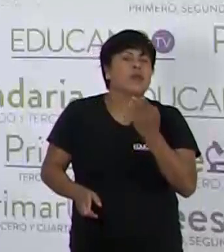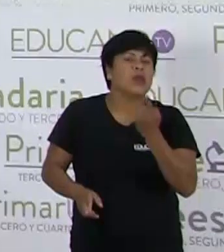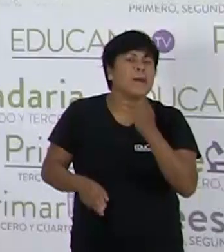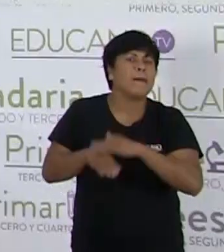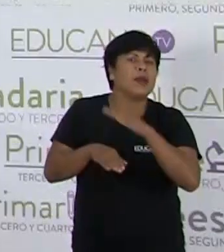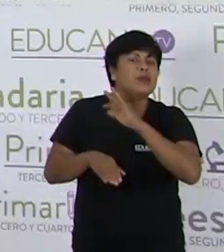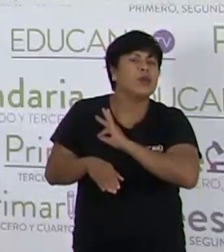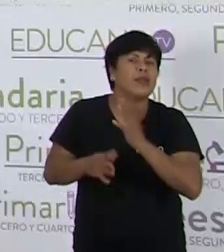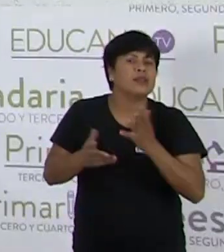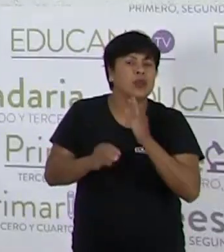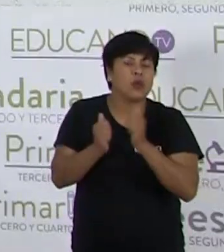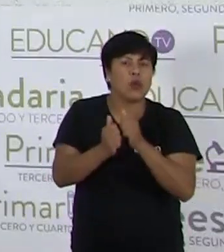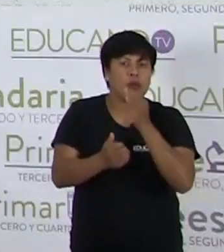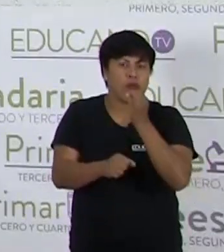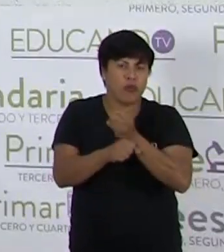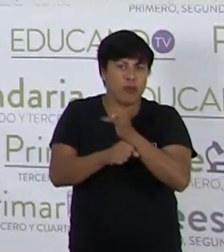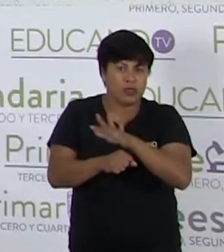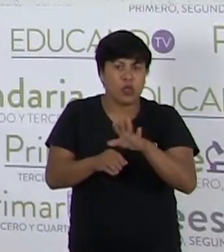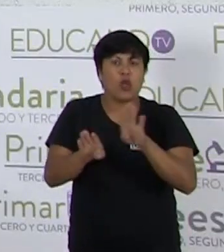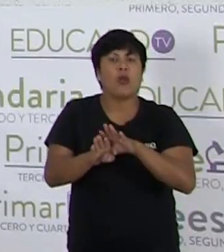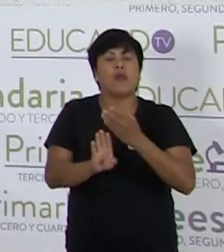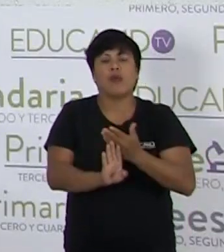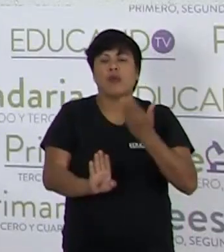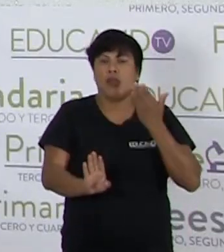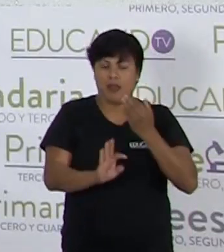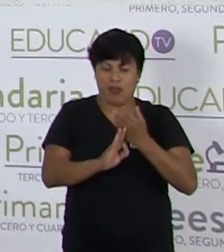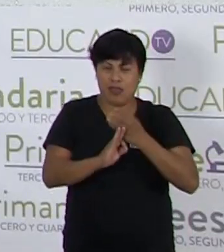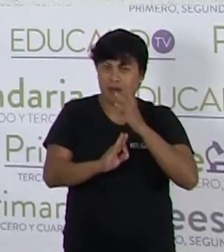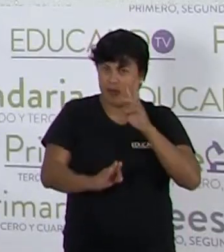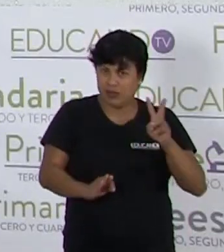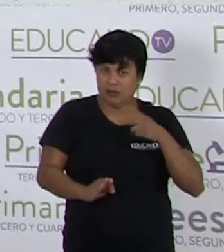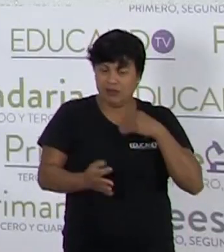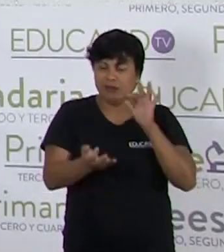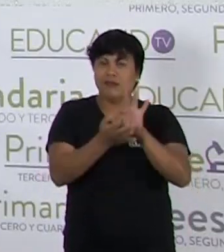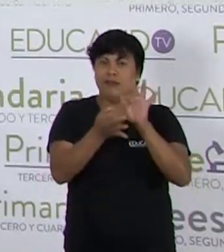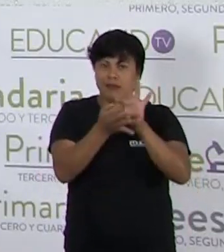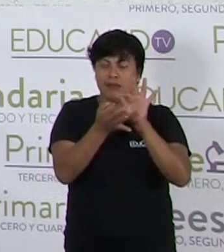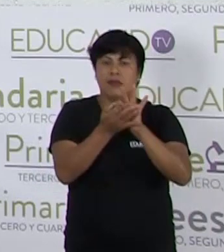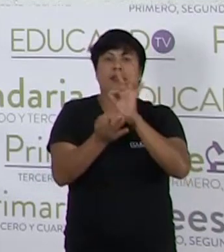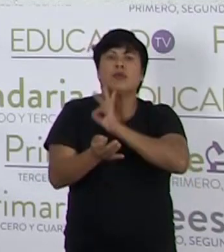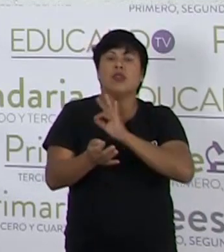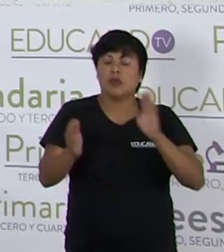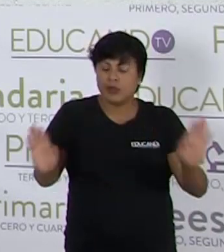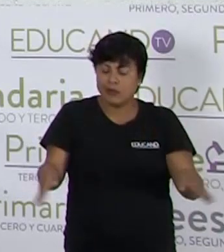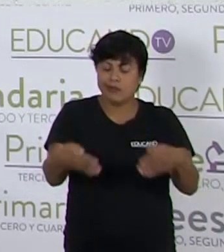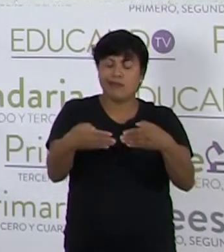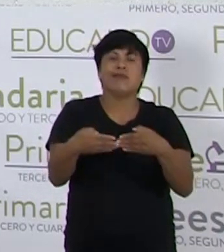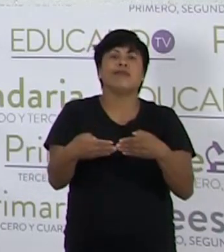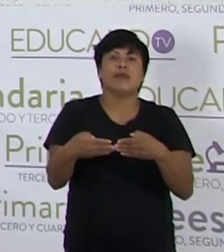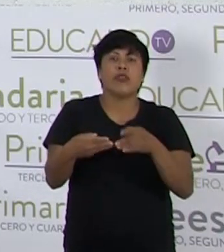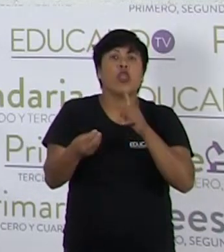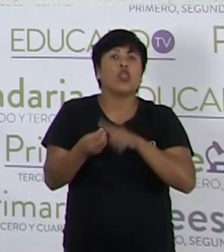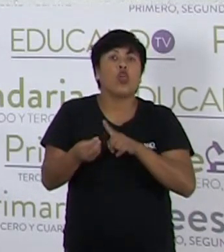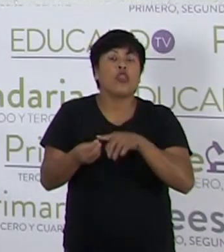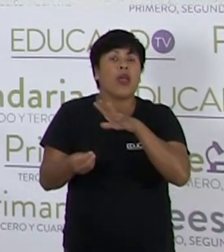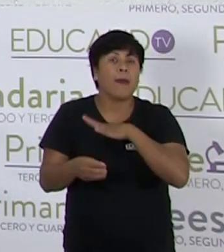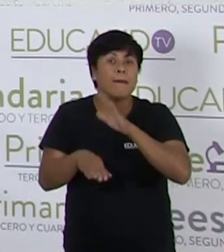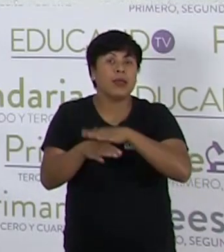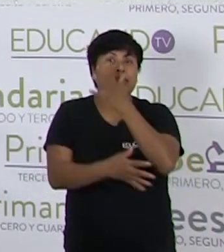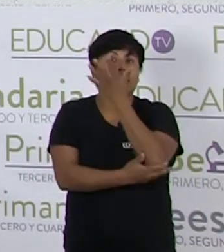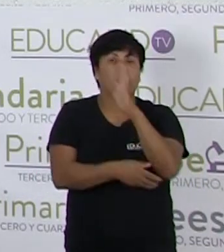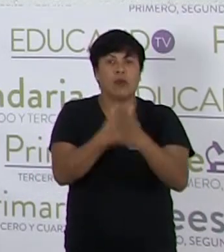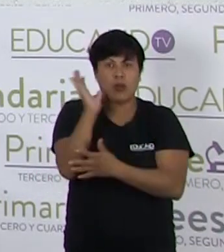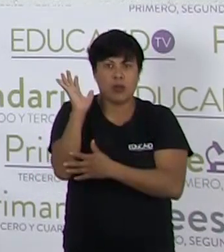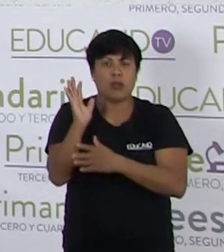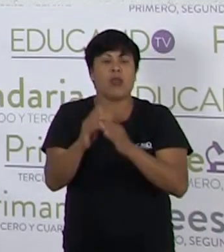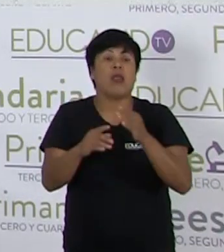con la información? Como lo hicimos hace un momento, podemos comparar dónde hay más árboles,